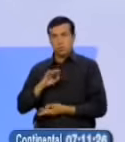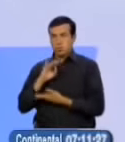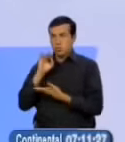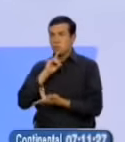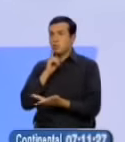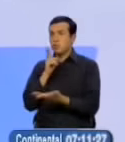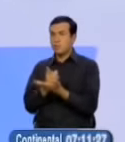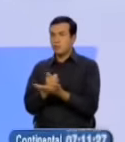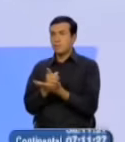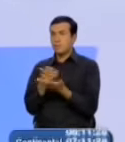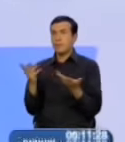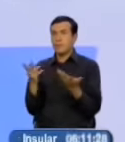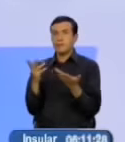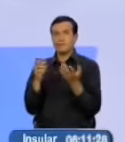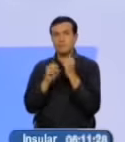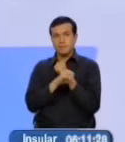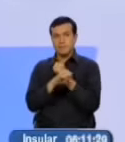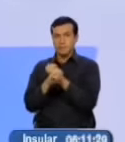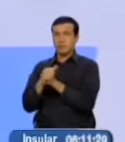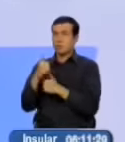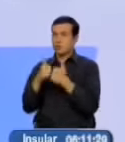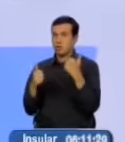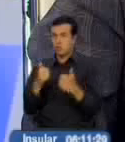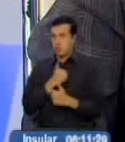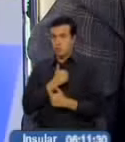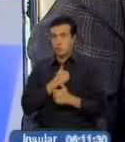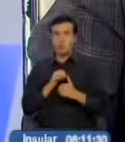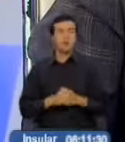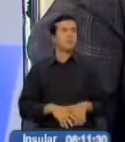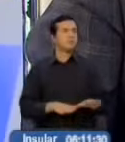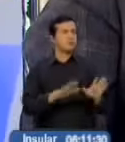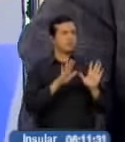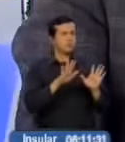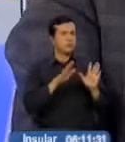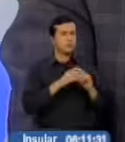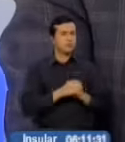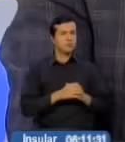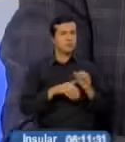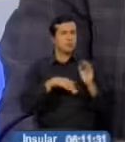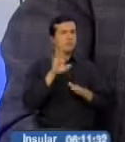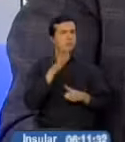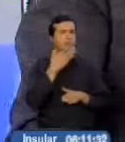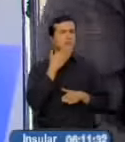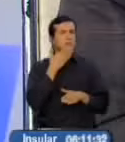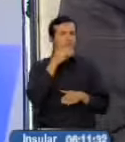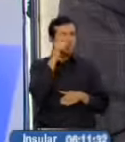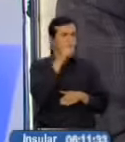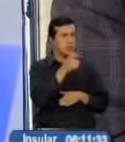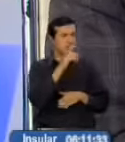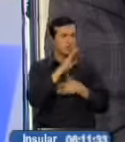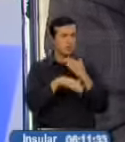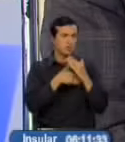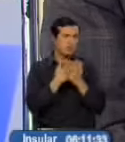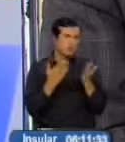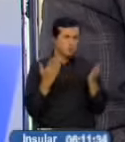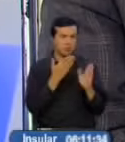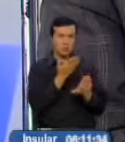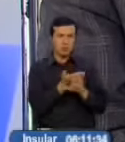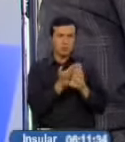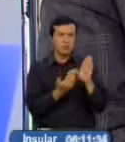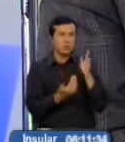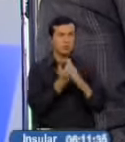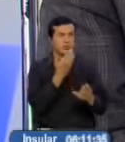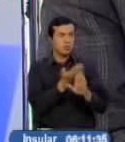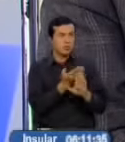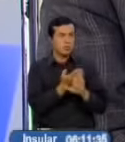por supuesto, a hacer campaña por nuestros candidatos. Pero hablemos también de, más allá de lo que es la fiscalización y todo, como propuestas nuevas. Es